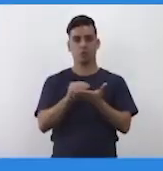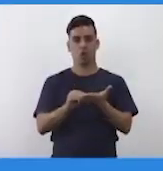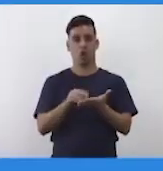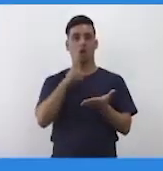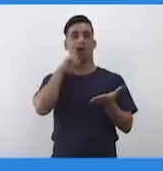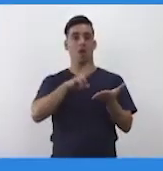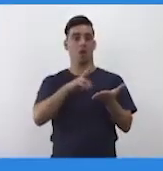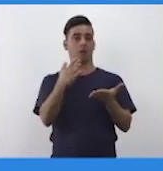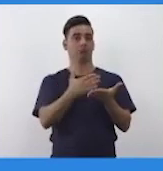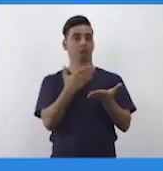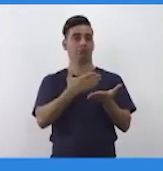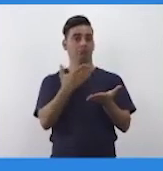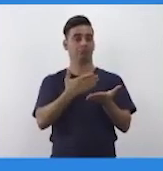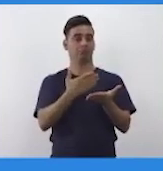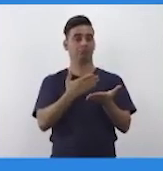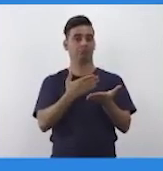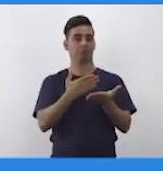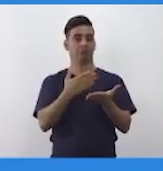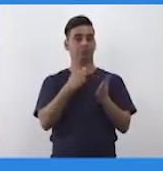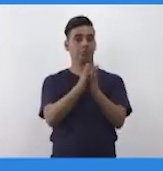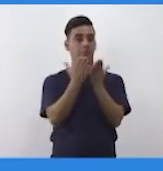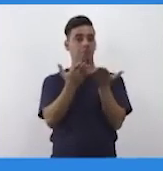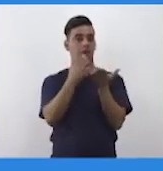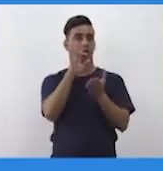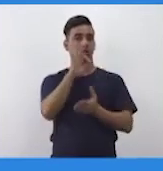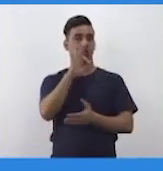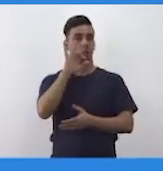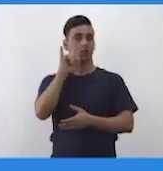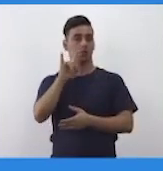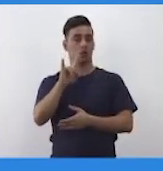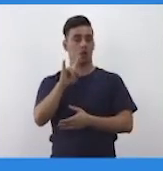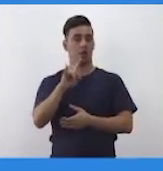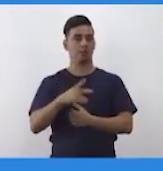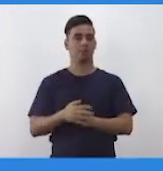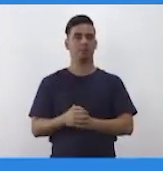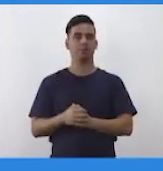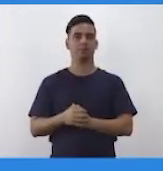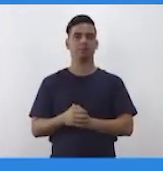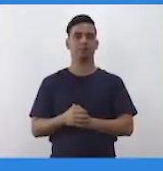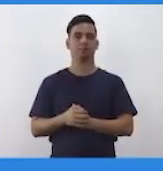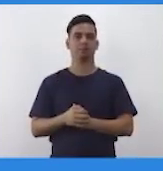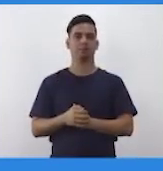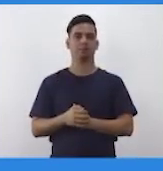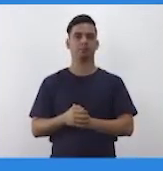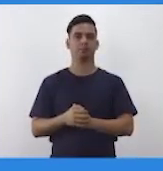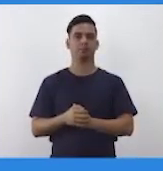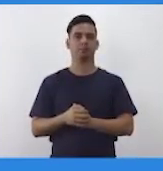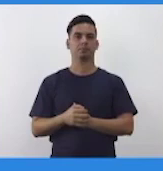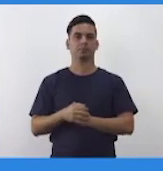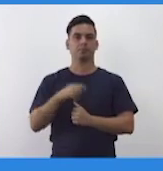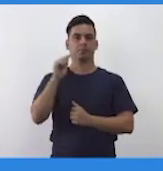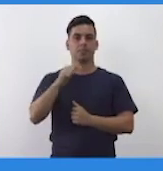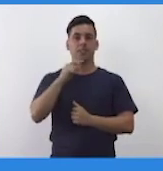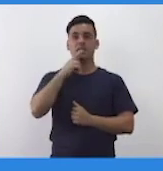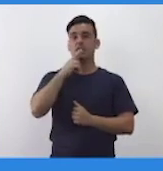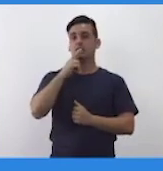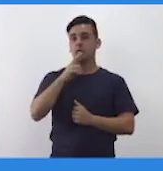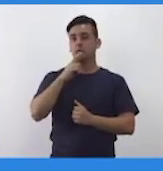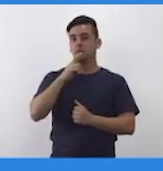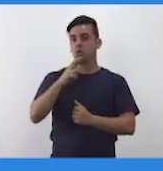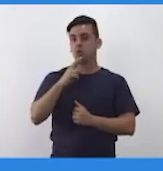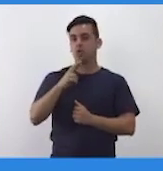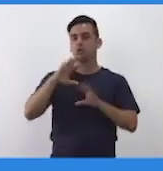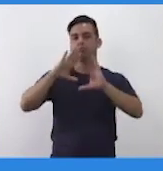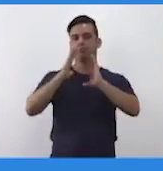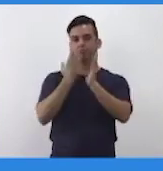texto en la página 89 y vamos a responder las tareas que